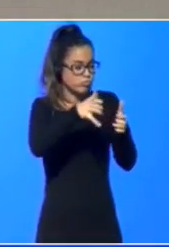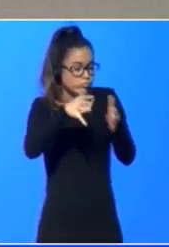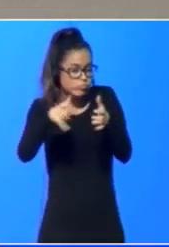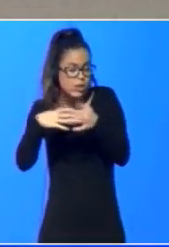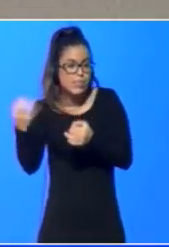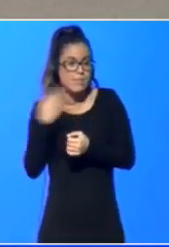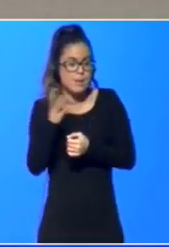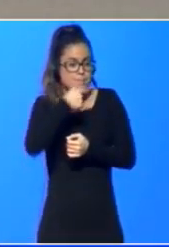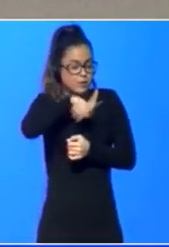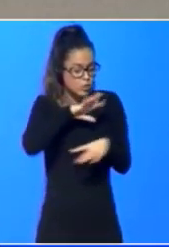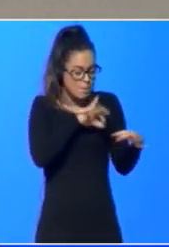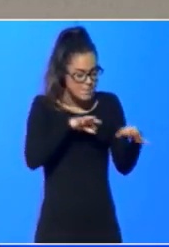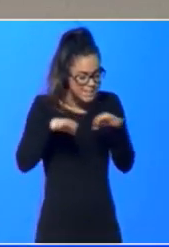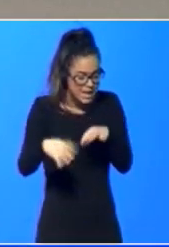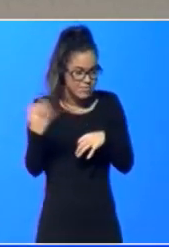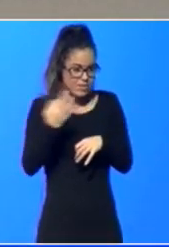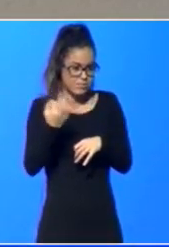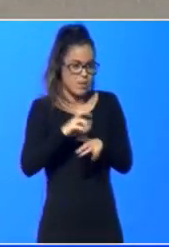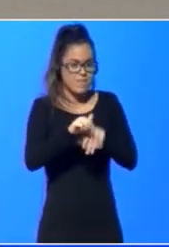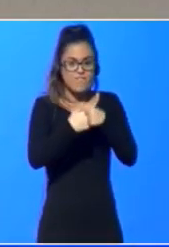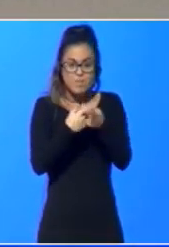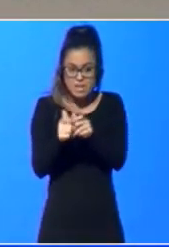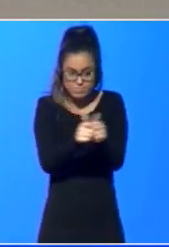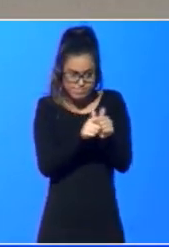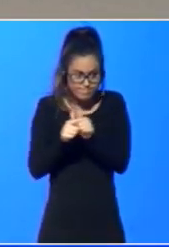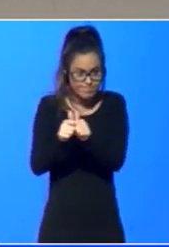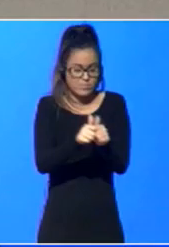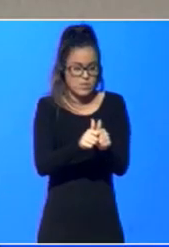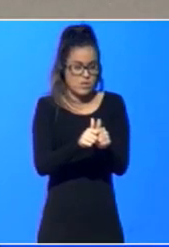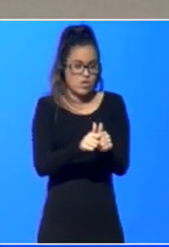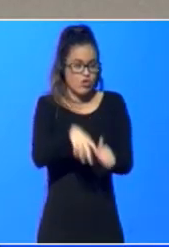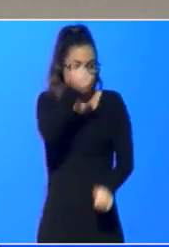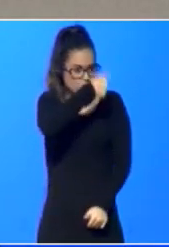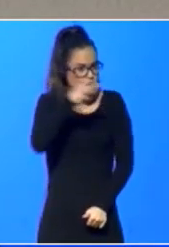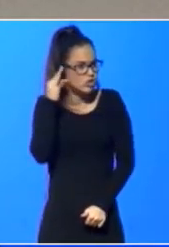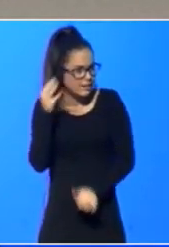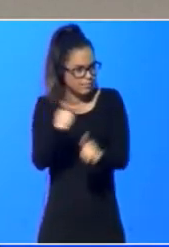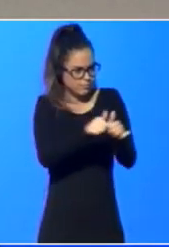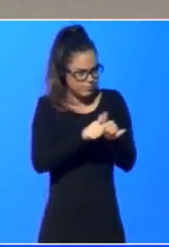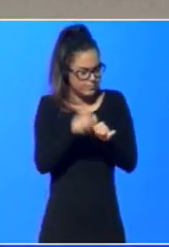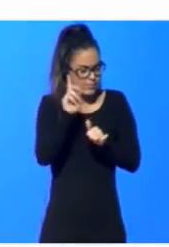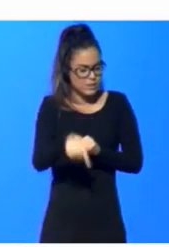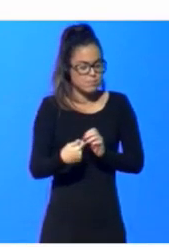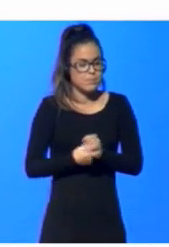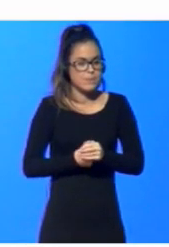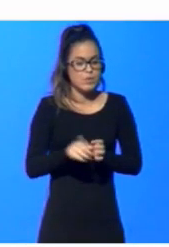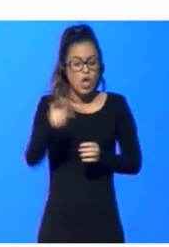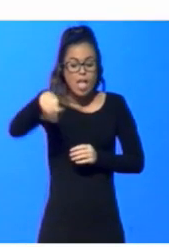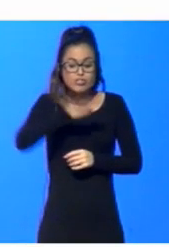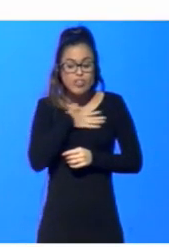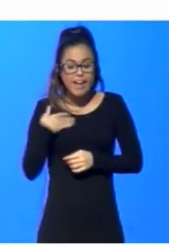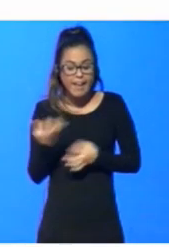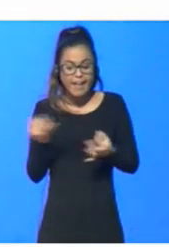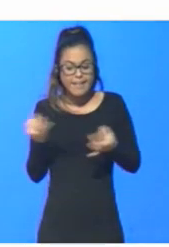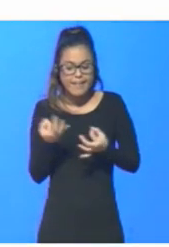que ir preparando con las familias, con estos chicos y con estas chicas, partiendo de sus deseos, de